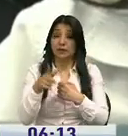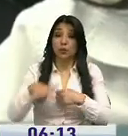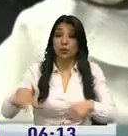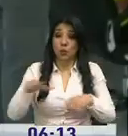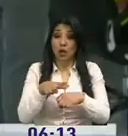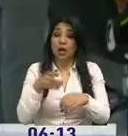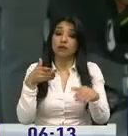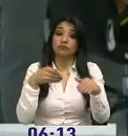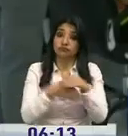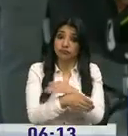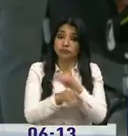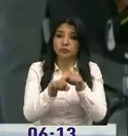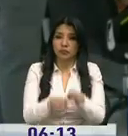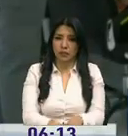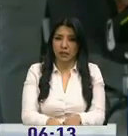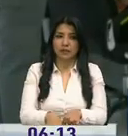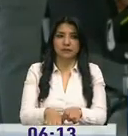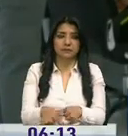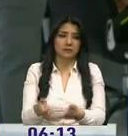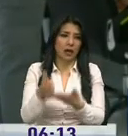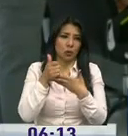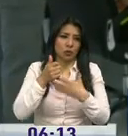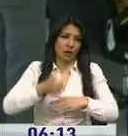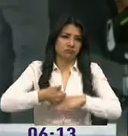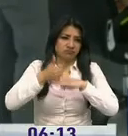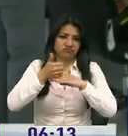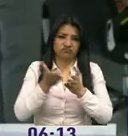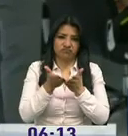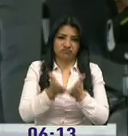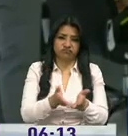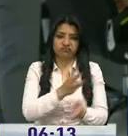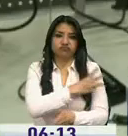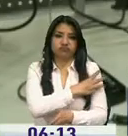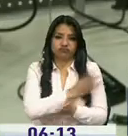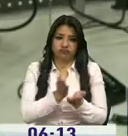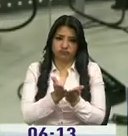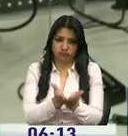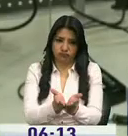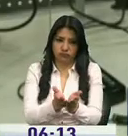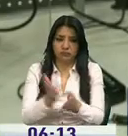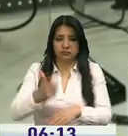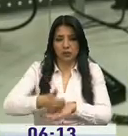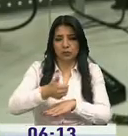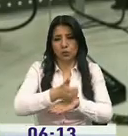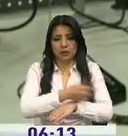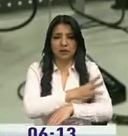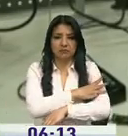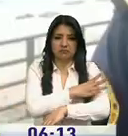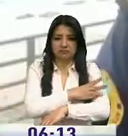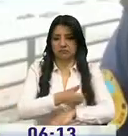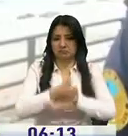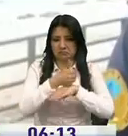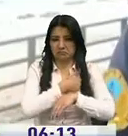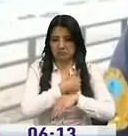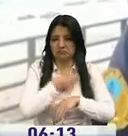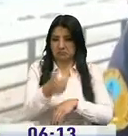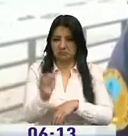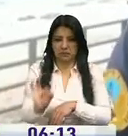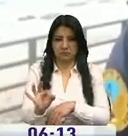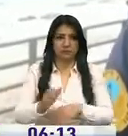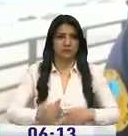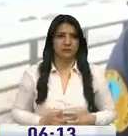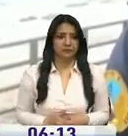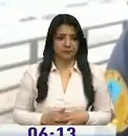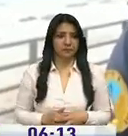sitio con ayuda de la capitanía, en una fibra de la capitanía y con personal militar. Se procedió